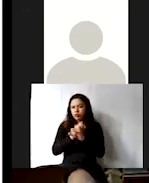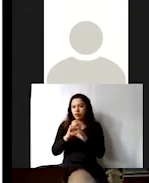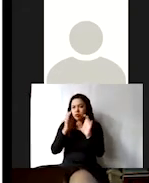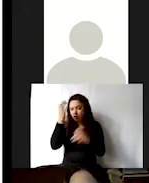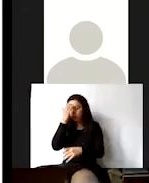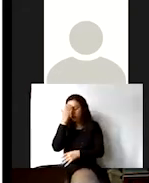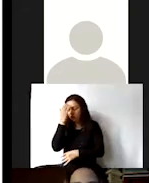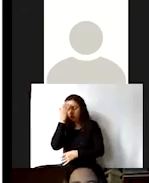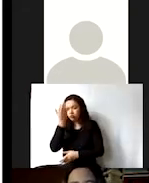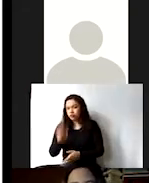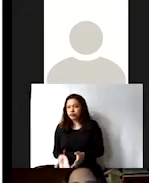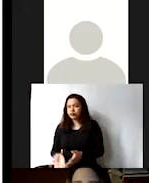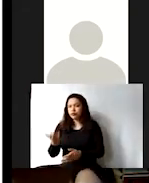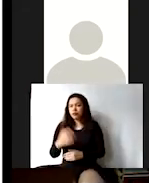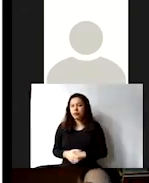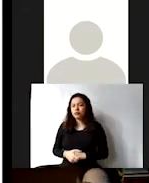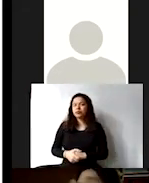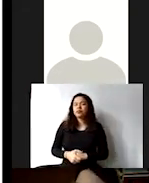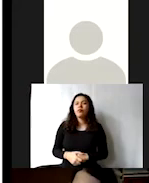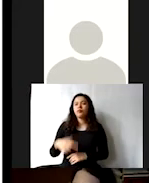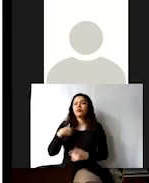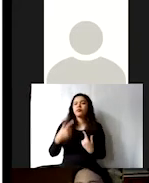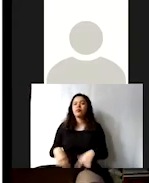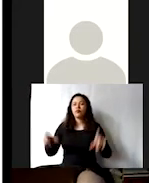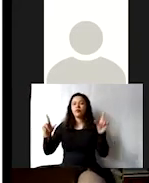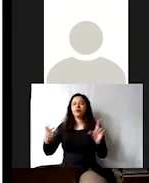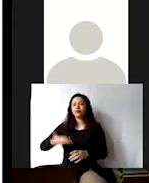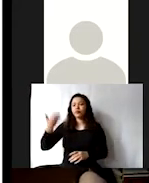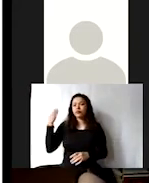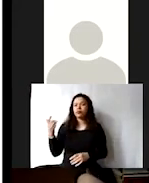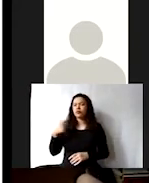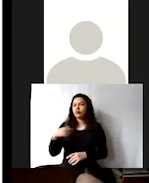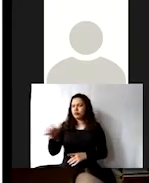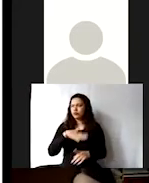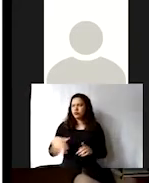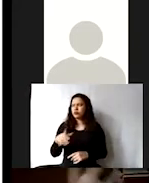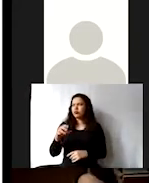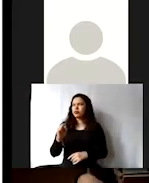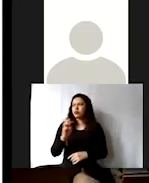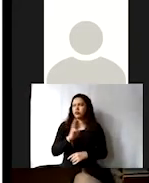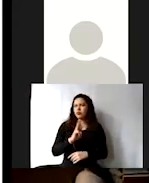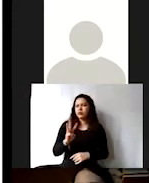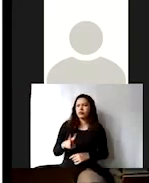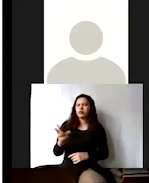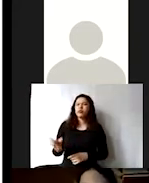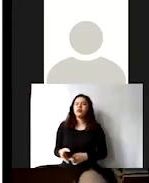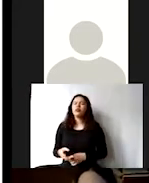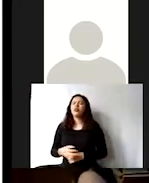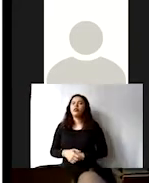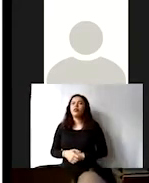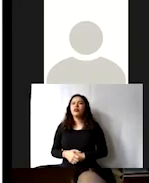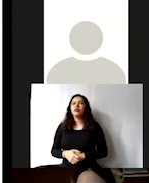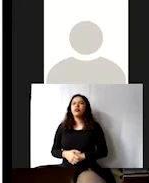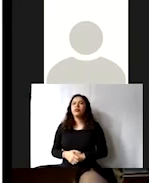Agenda 2030. Y como les mostraba la vez pasada, está en el sitio de la plataforma web de donde se sube todo lo que